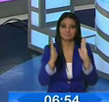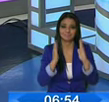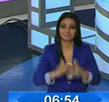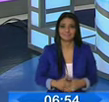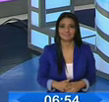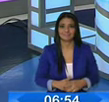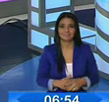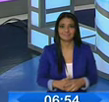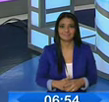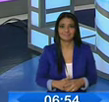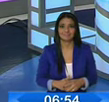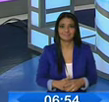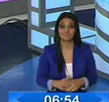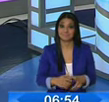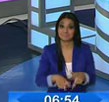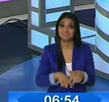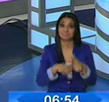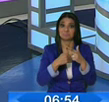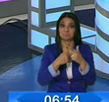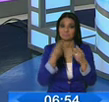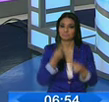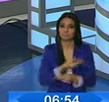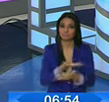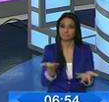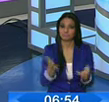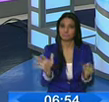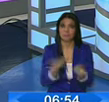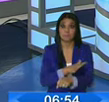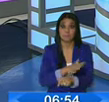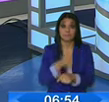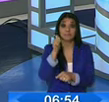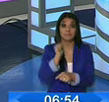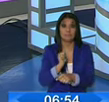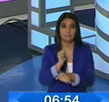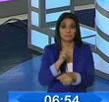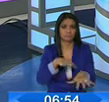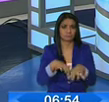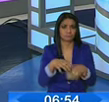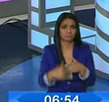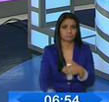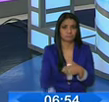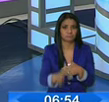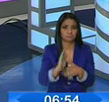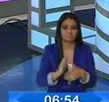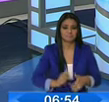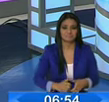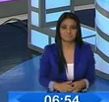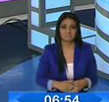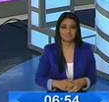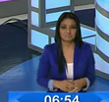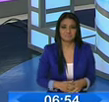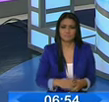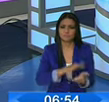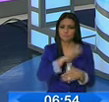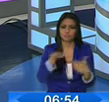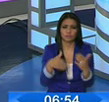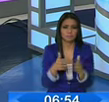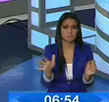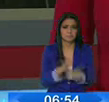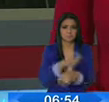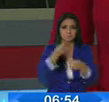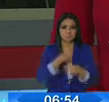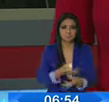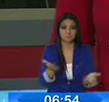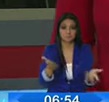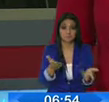a que aportamos hay mucho para comenzar hacemos movidito en las obras anteriores así es y tenemos todo el desarrollo informativo